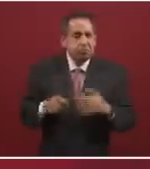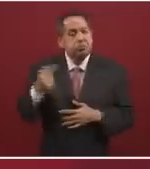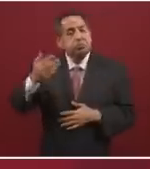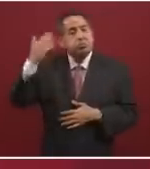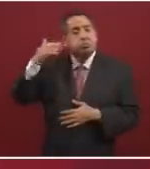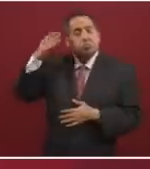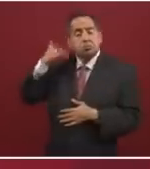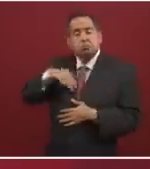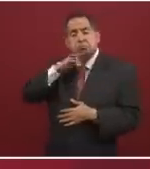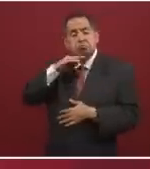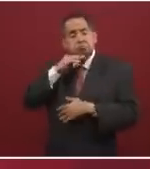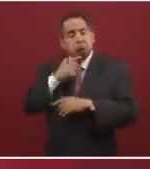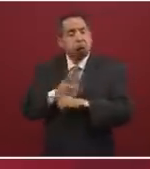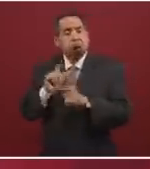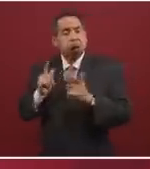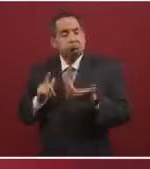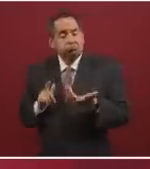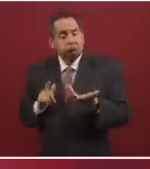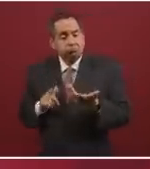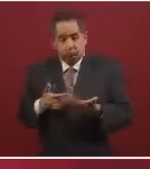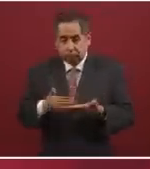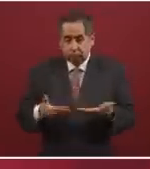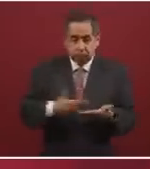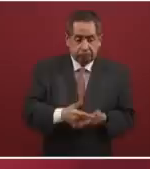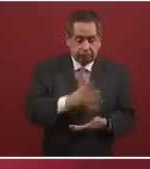generaciones, en su lugar,